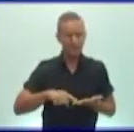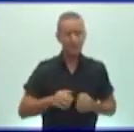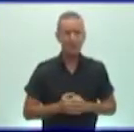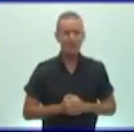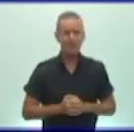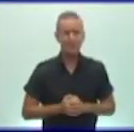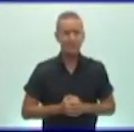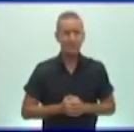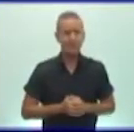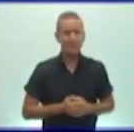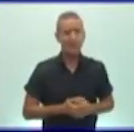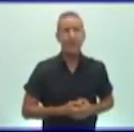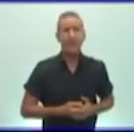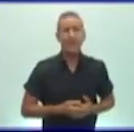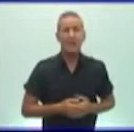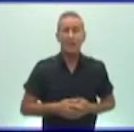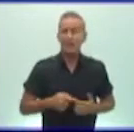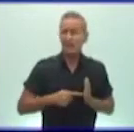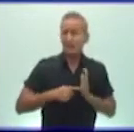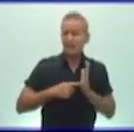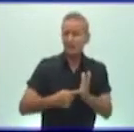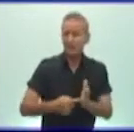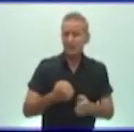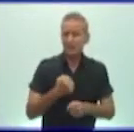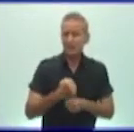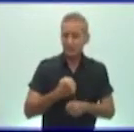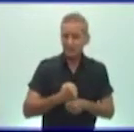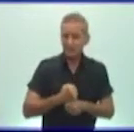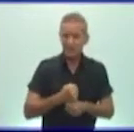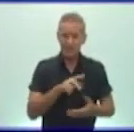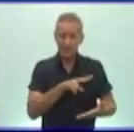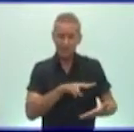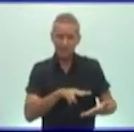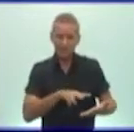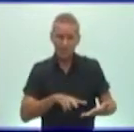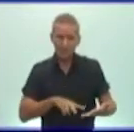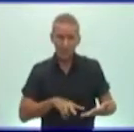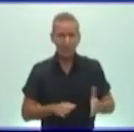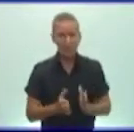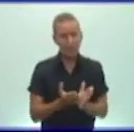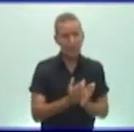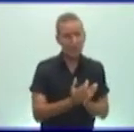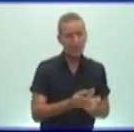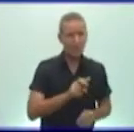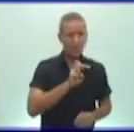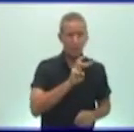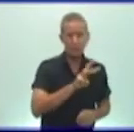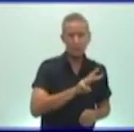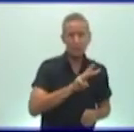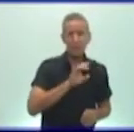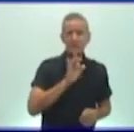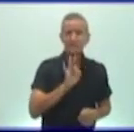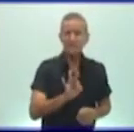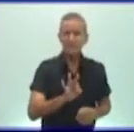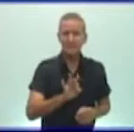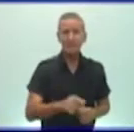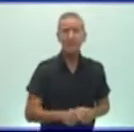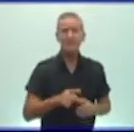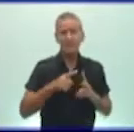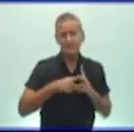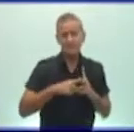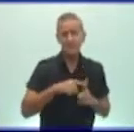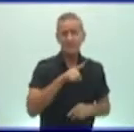Les proponemos trabajar con las lecturas que se encuentran en las páginas 38 y